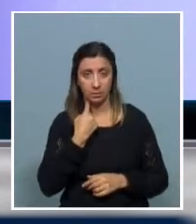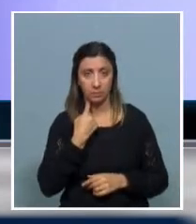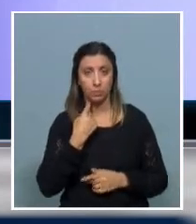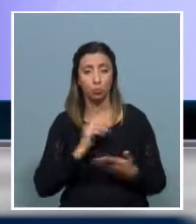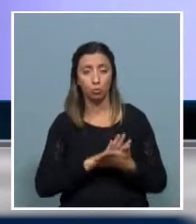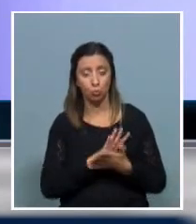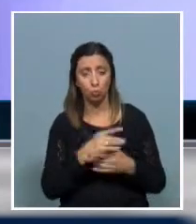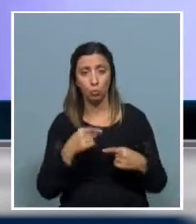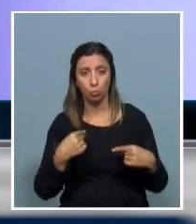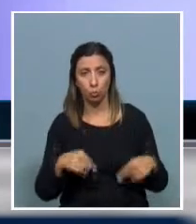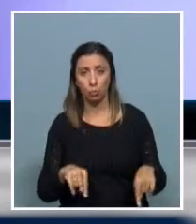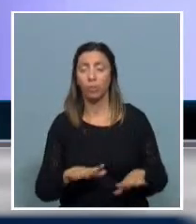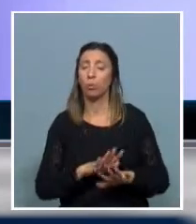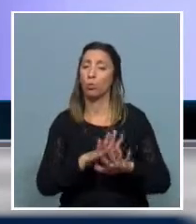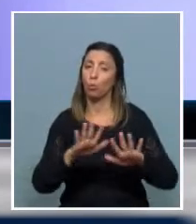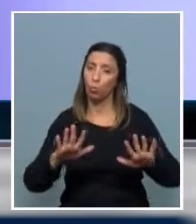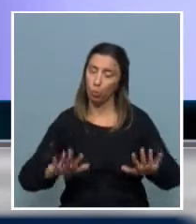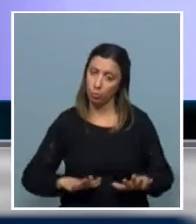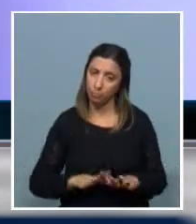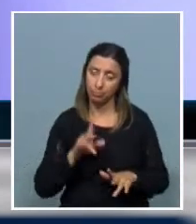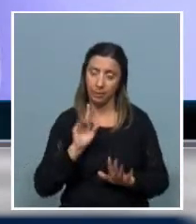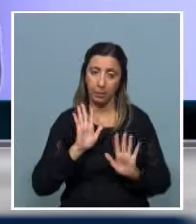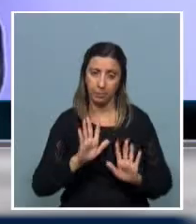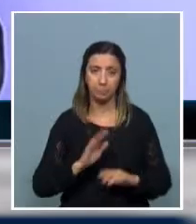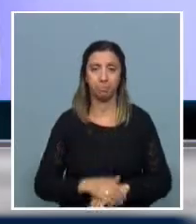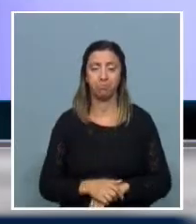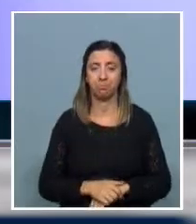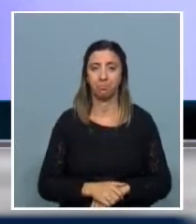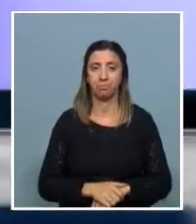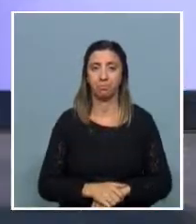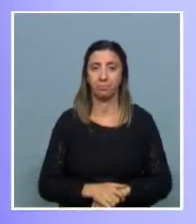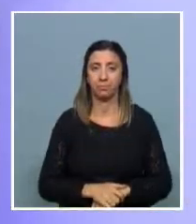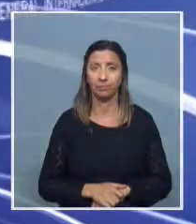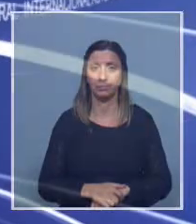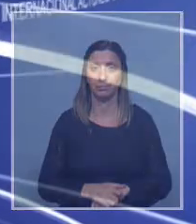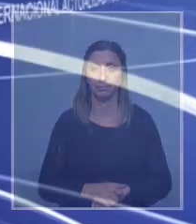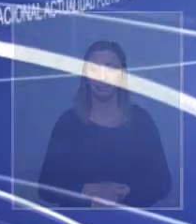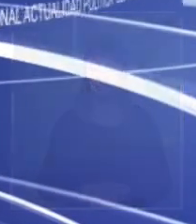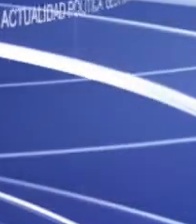resolver, para disipar todas las inquietudes que puedas llegar a tener. Ya volvemos con mucho más.